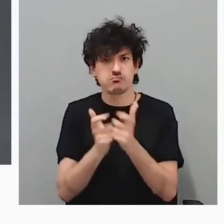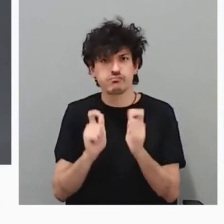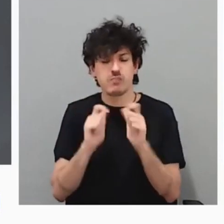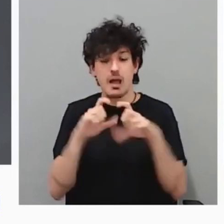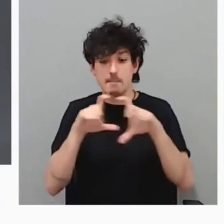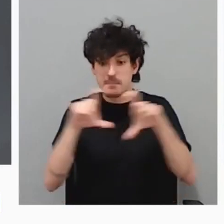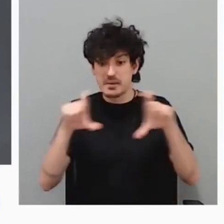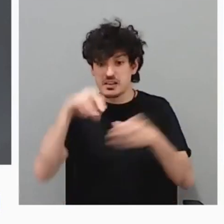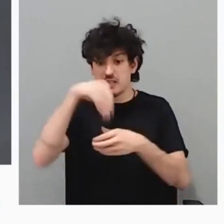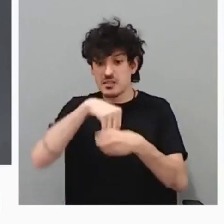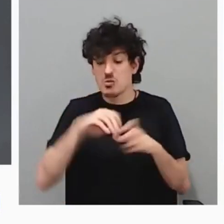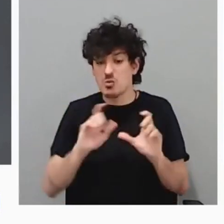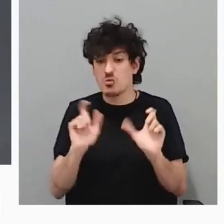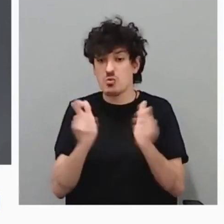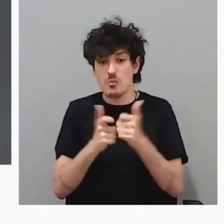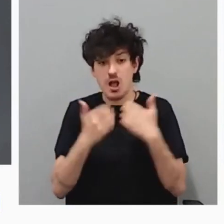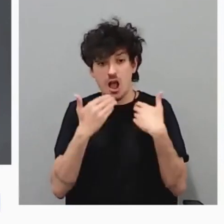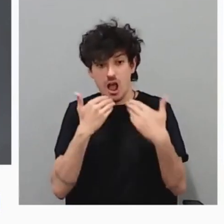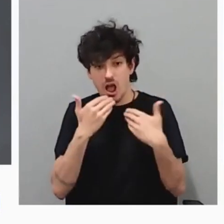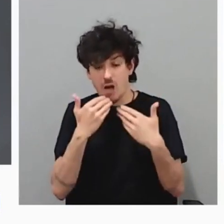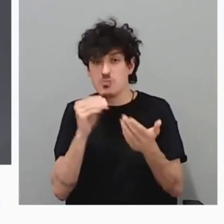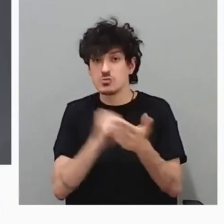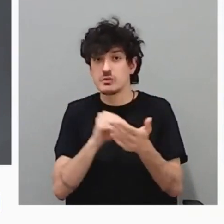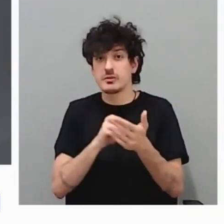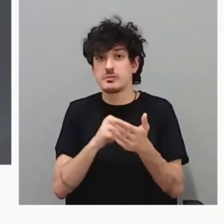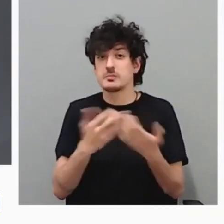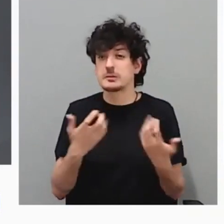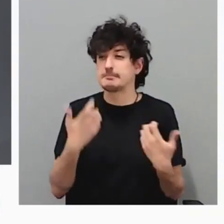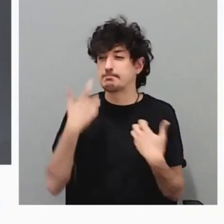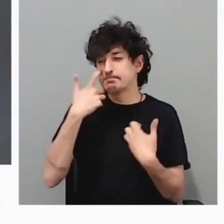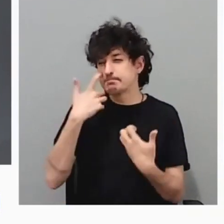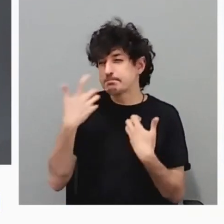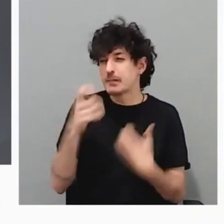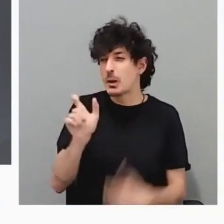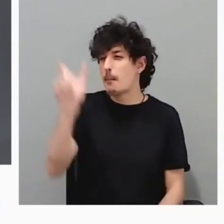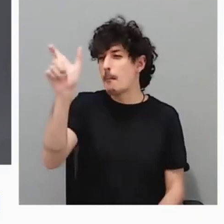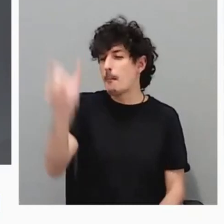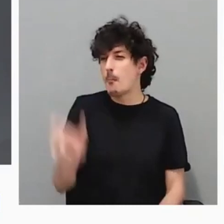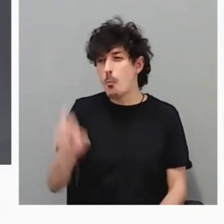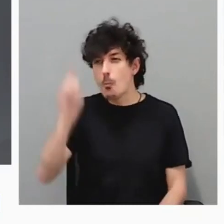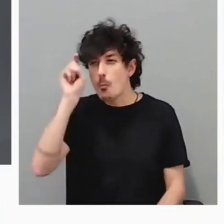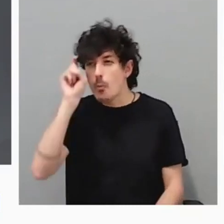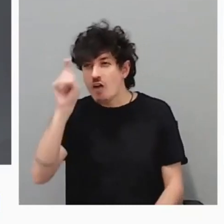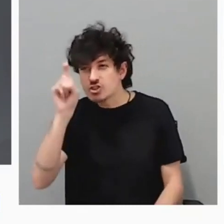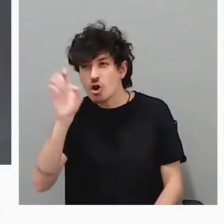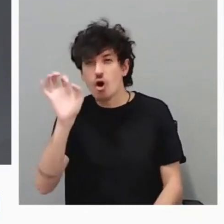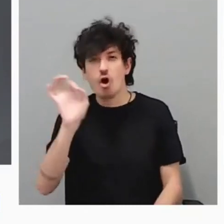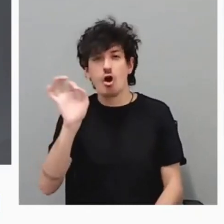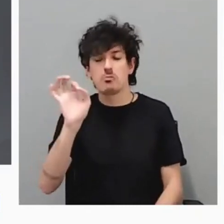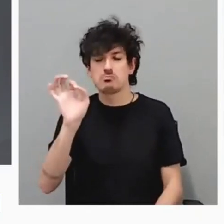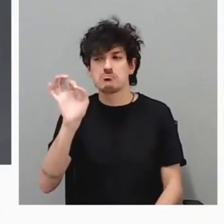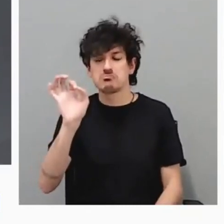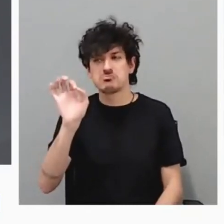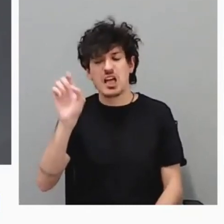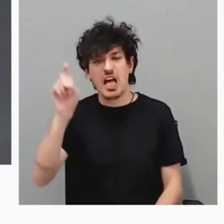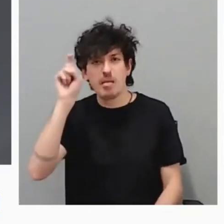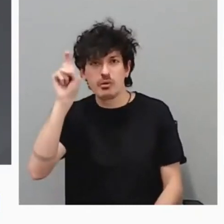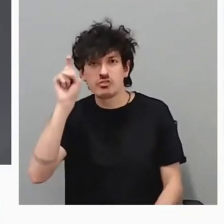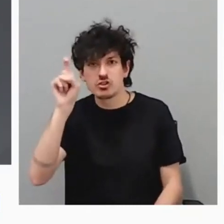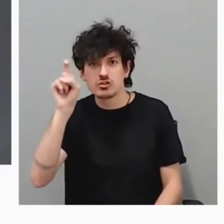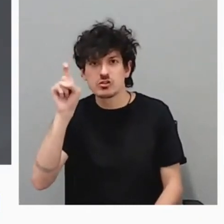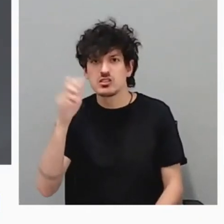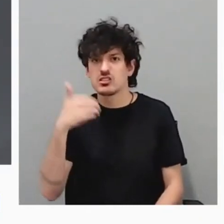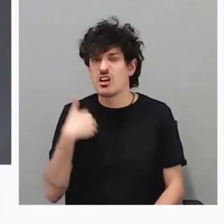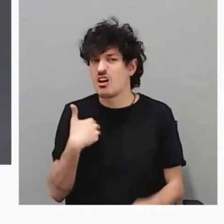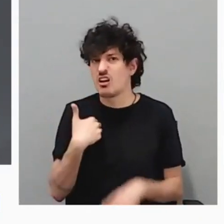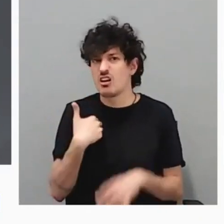empresa, porque notamos que el profesor o el educador está haciendo muchas